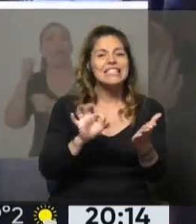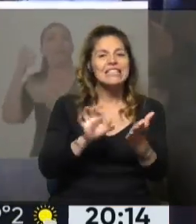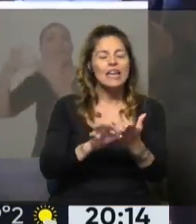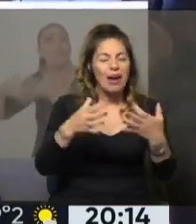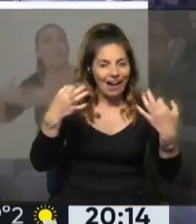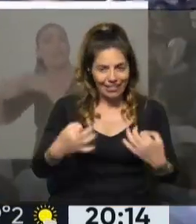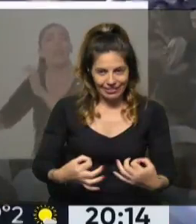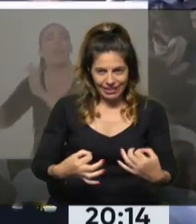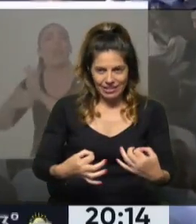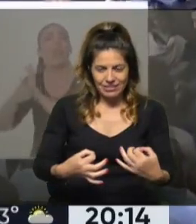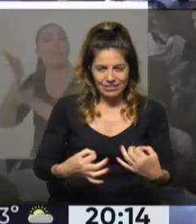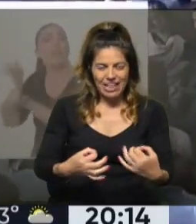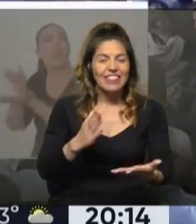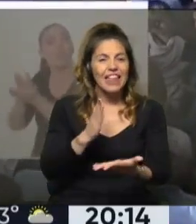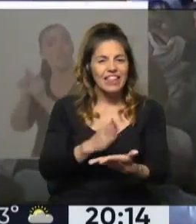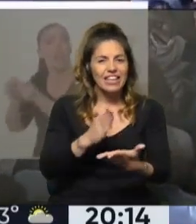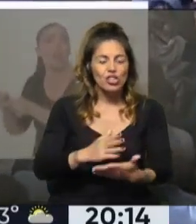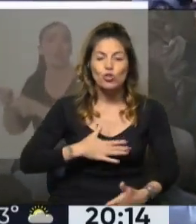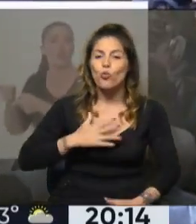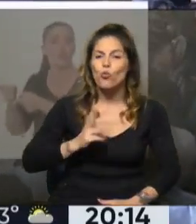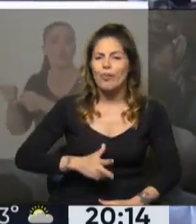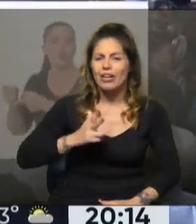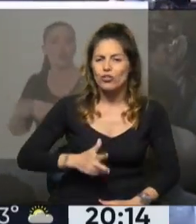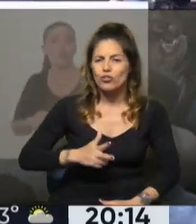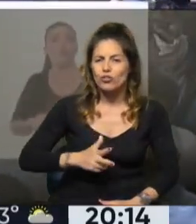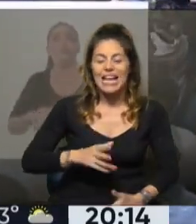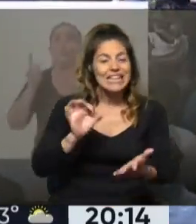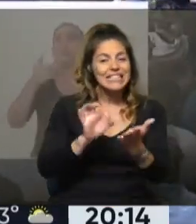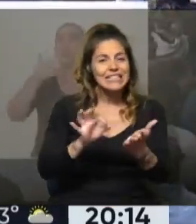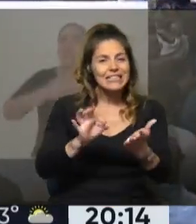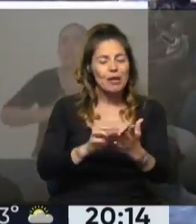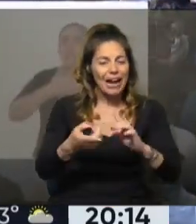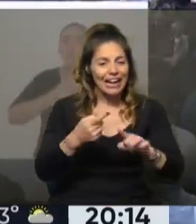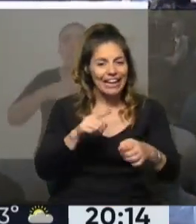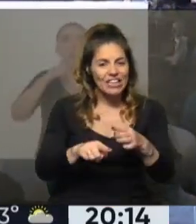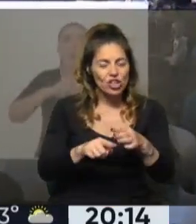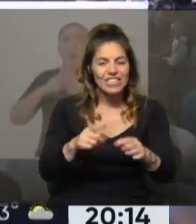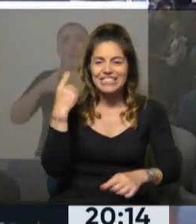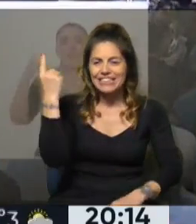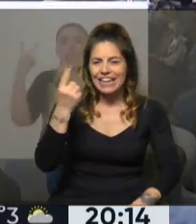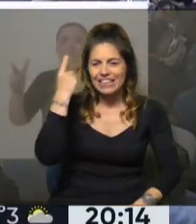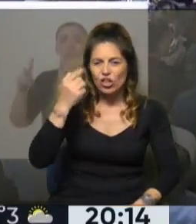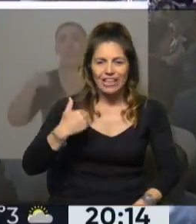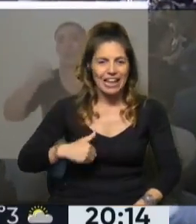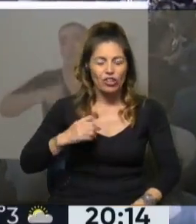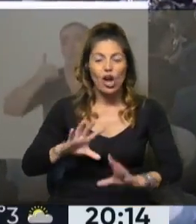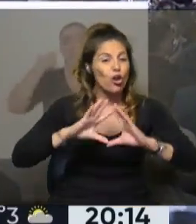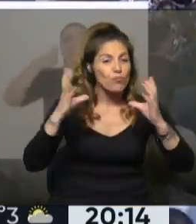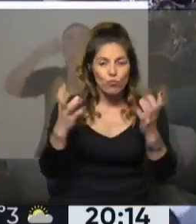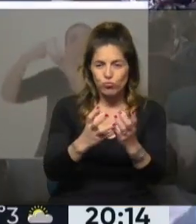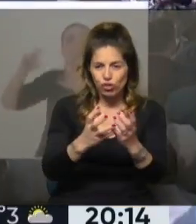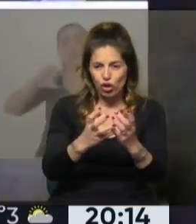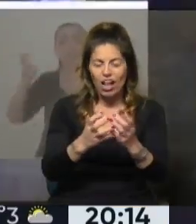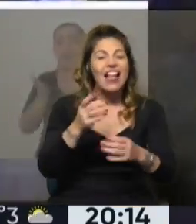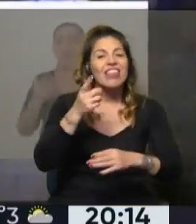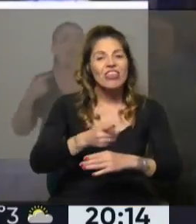de garantías de Derechos Humanos que el sistema de relaciones internacionales de la Argentina con el mundo